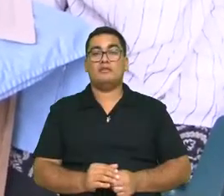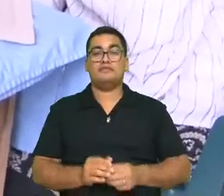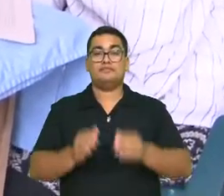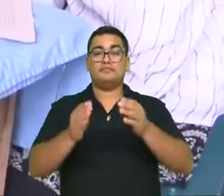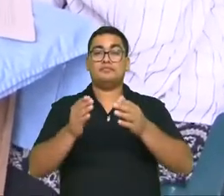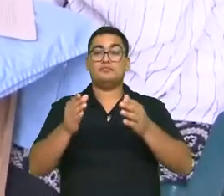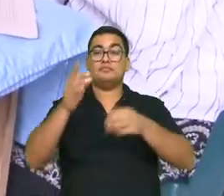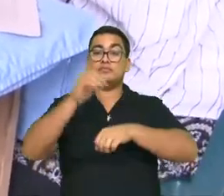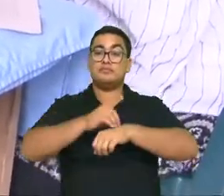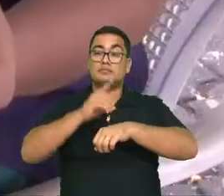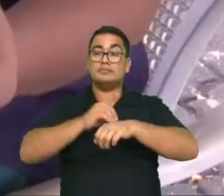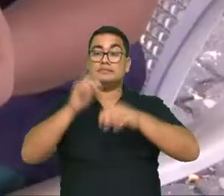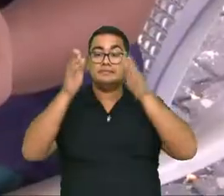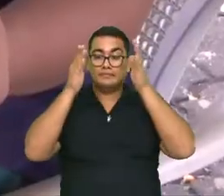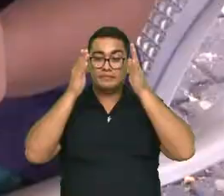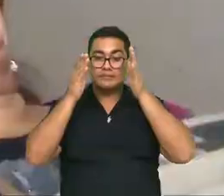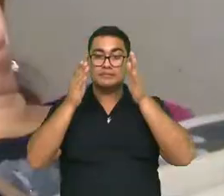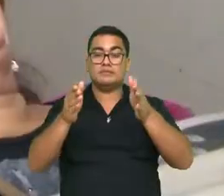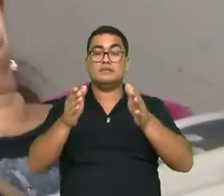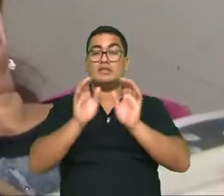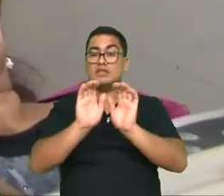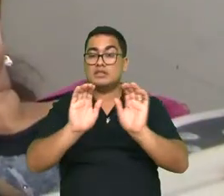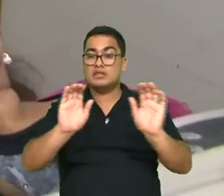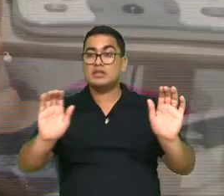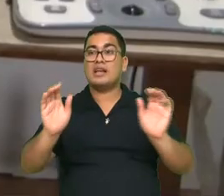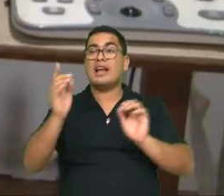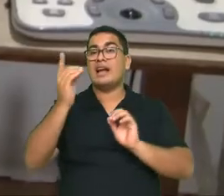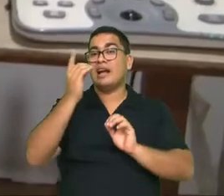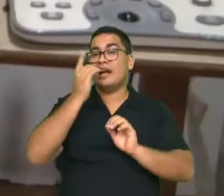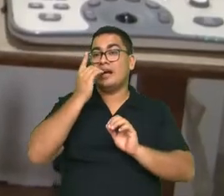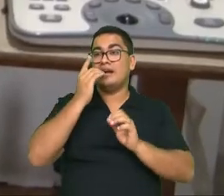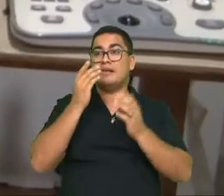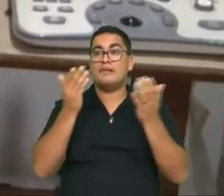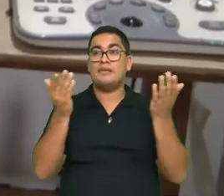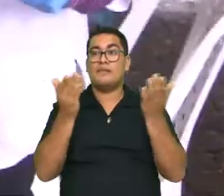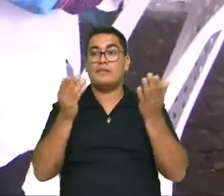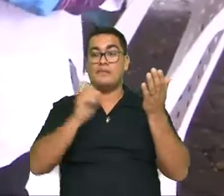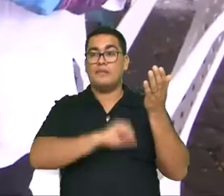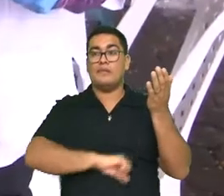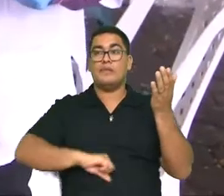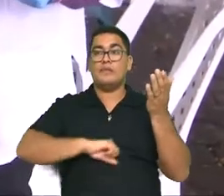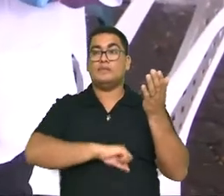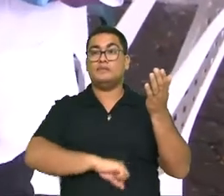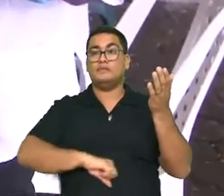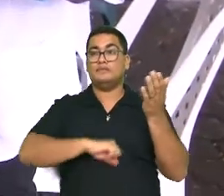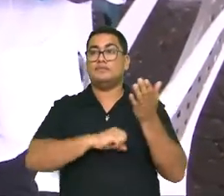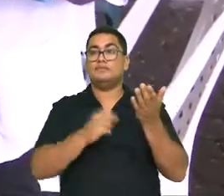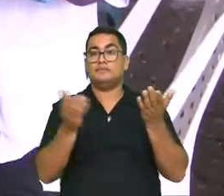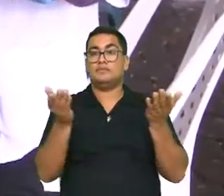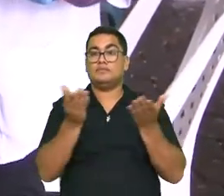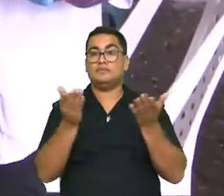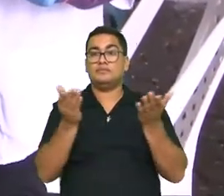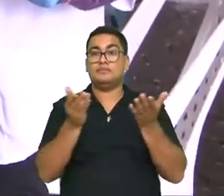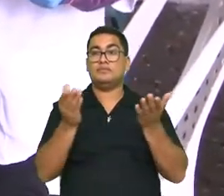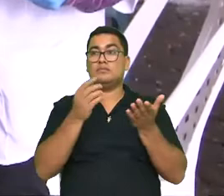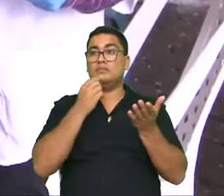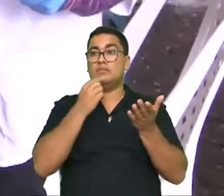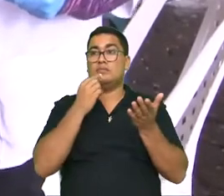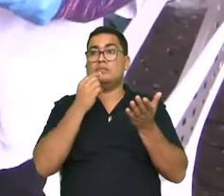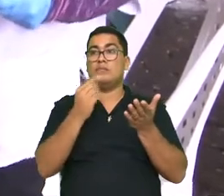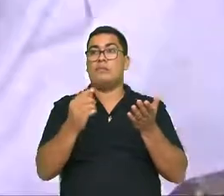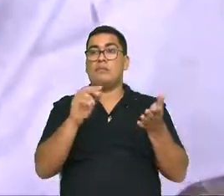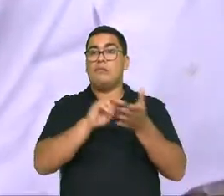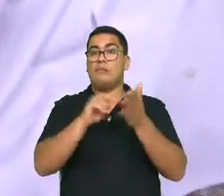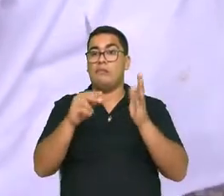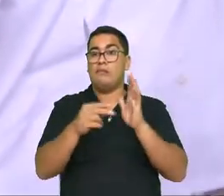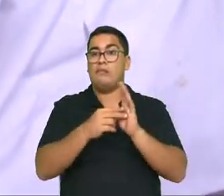Atención en medicina general, pediatría, odontología, ultrasonidos y valoración de medicina interna fue llevada hasta los